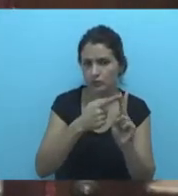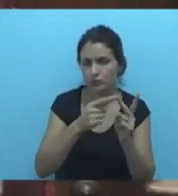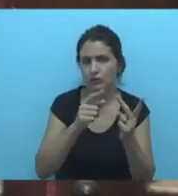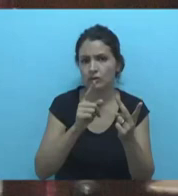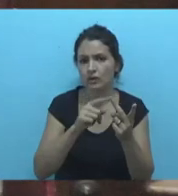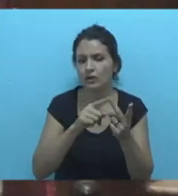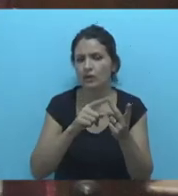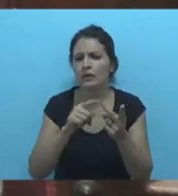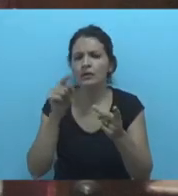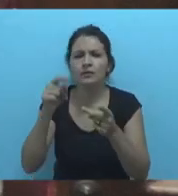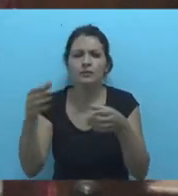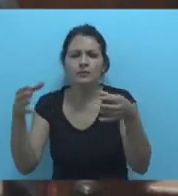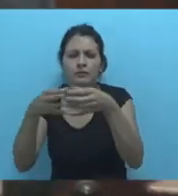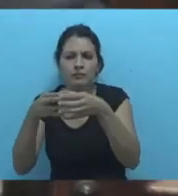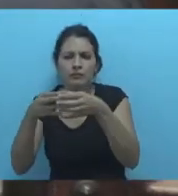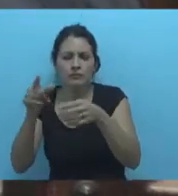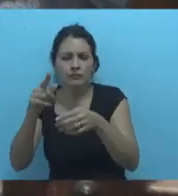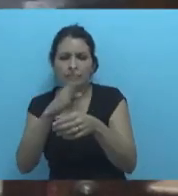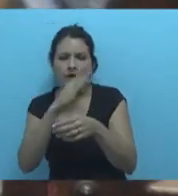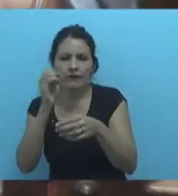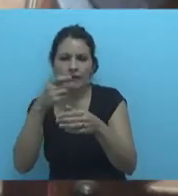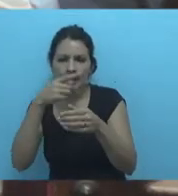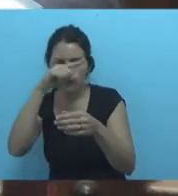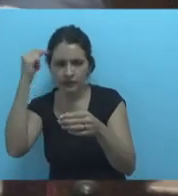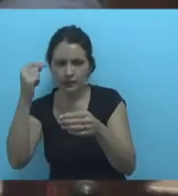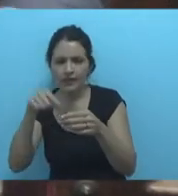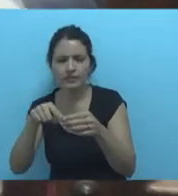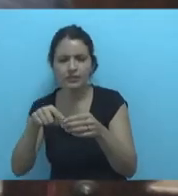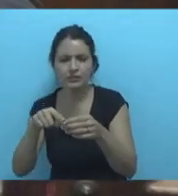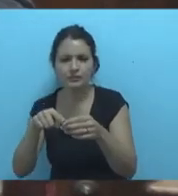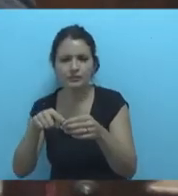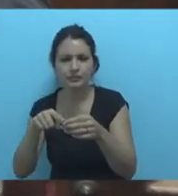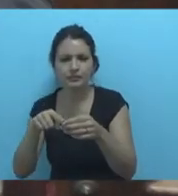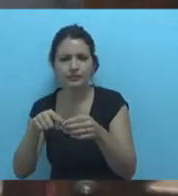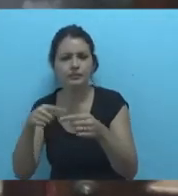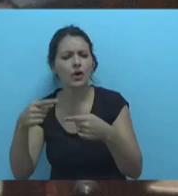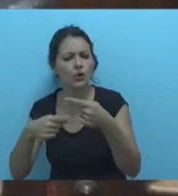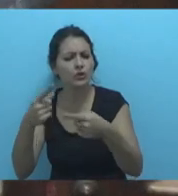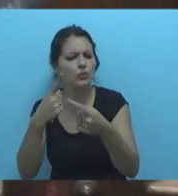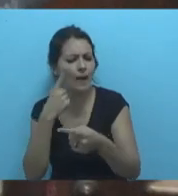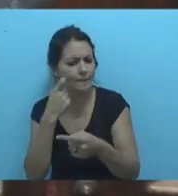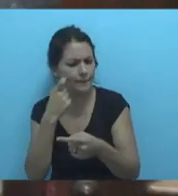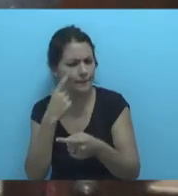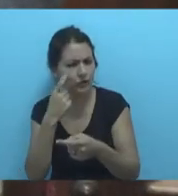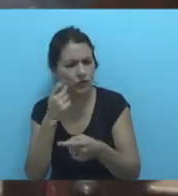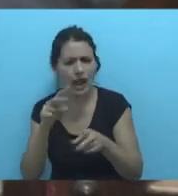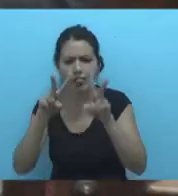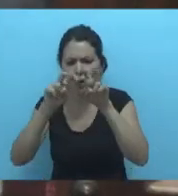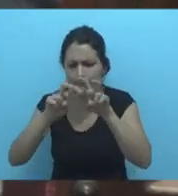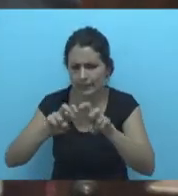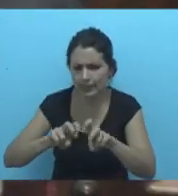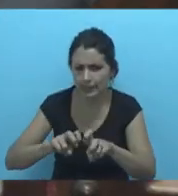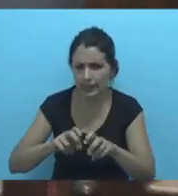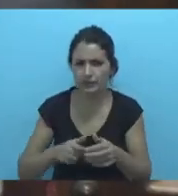acompañamiento por parte de la directiva del Banco de la Nación Argentina en lo que se refería al acompañamiento a esta propuesta llevada